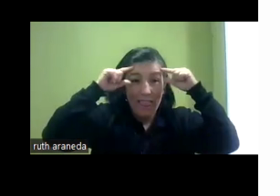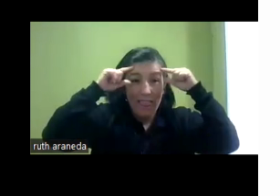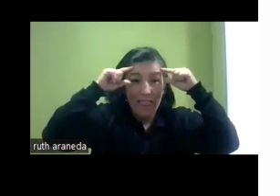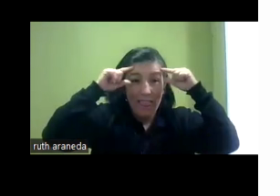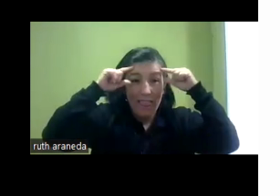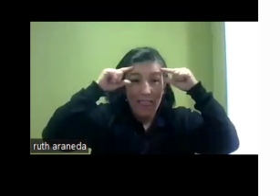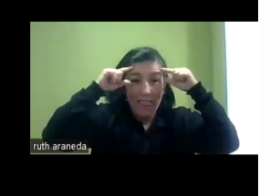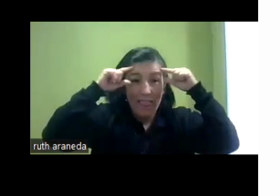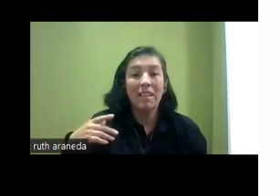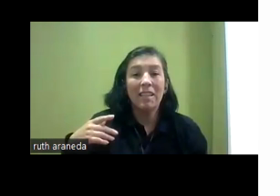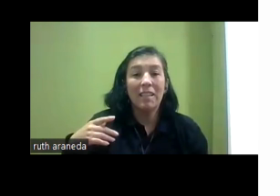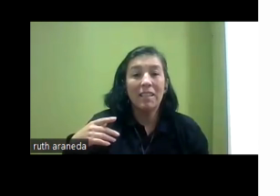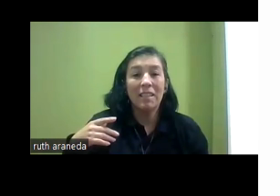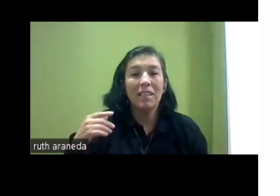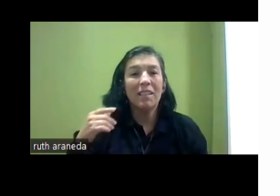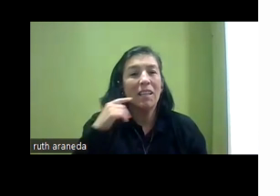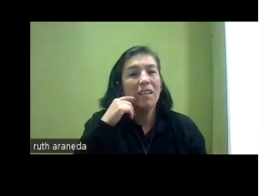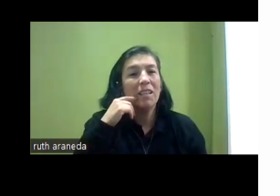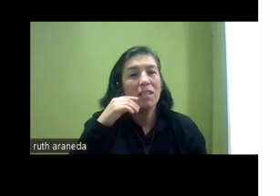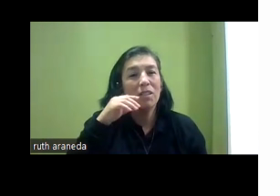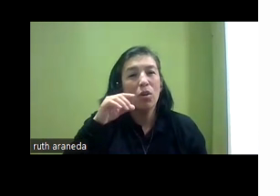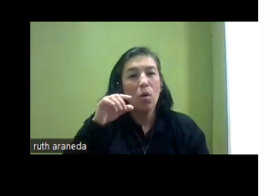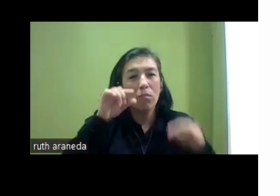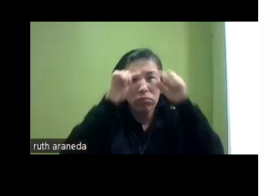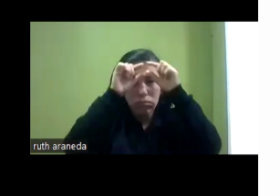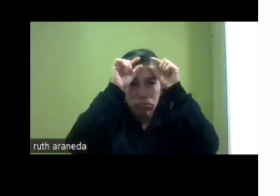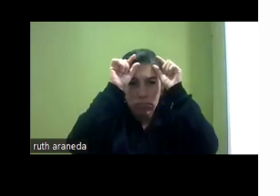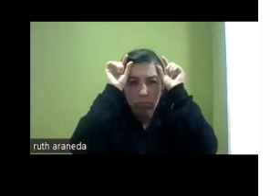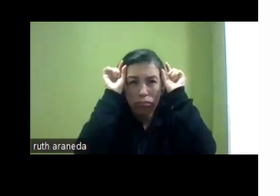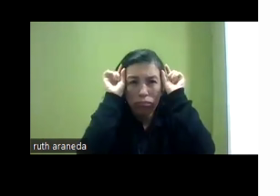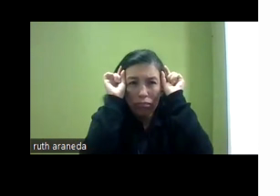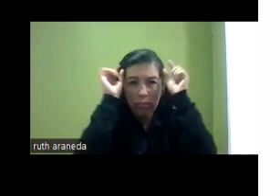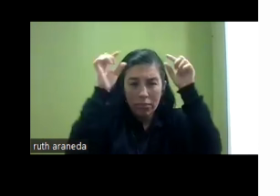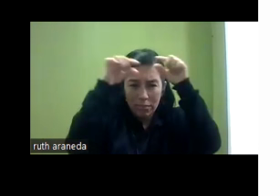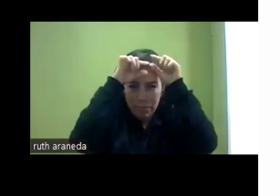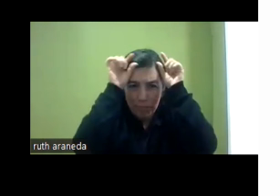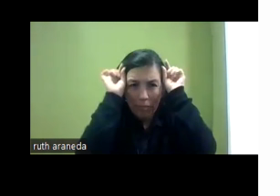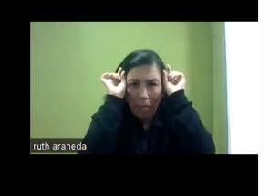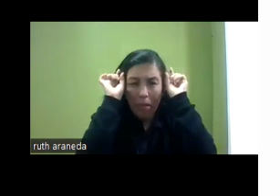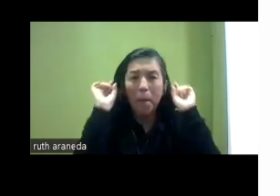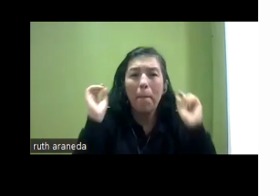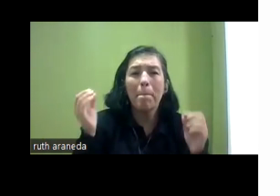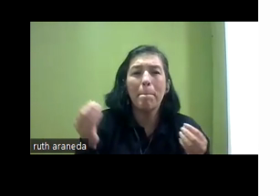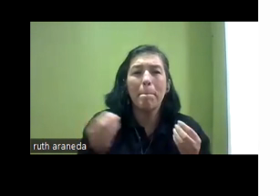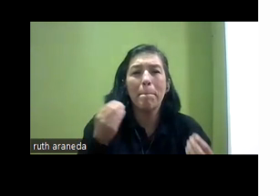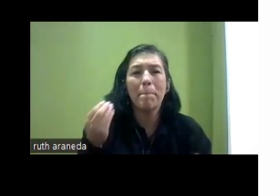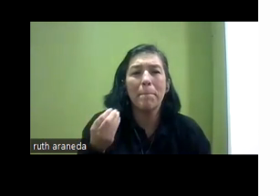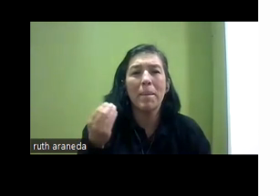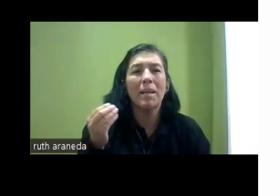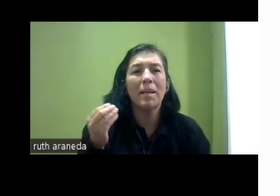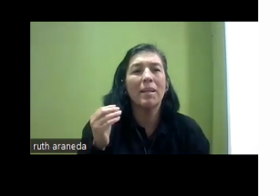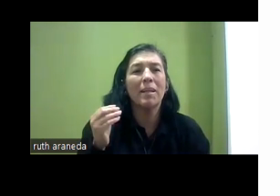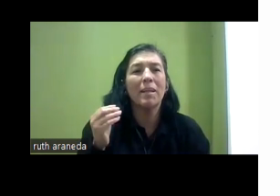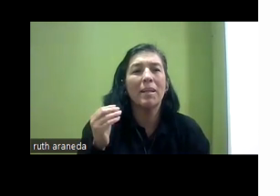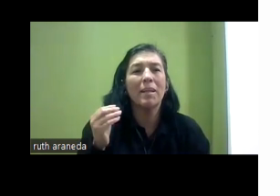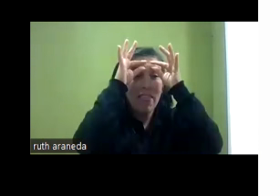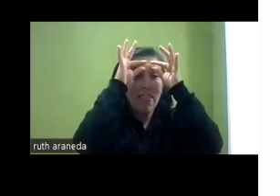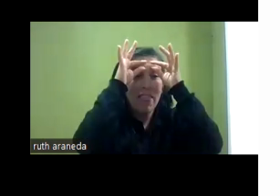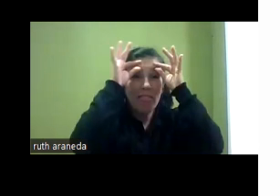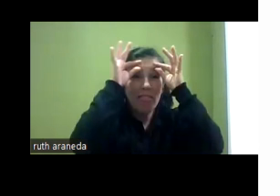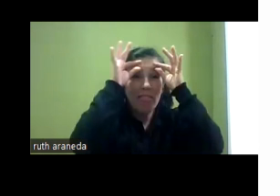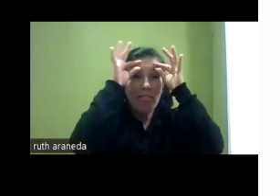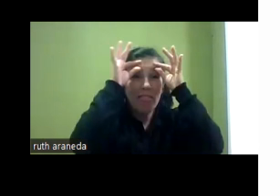es una diadema para eh, adornar la frente,